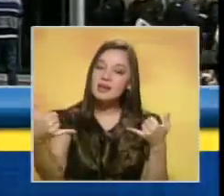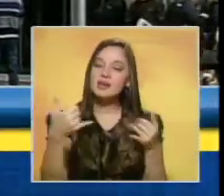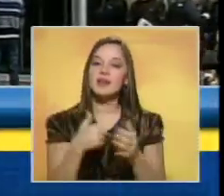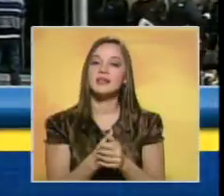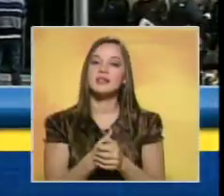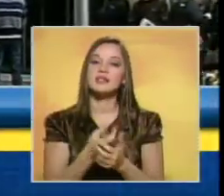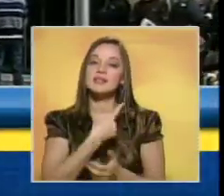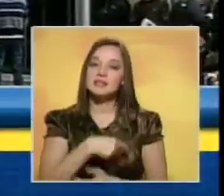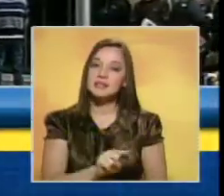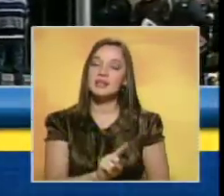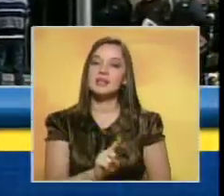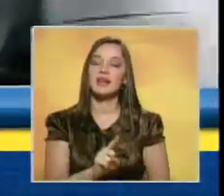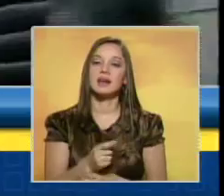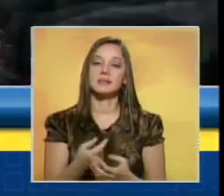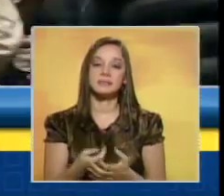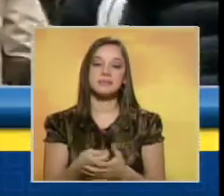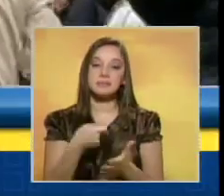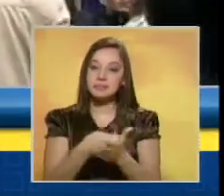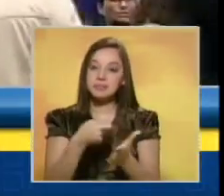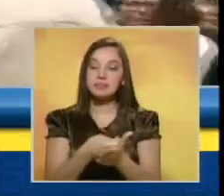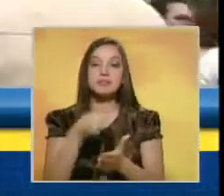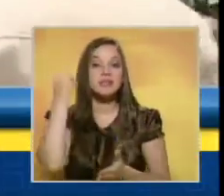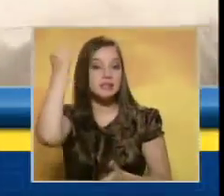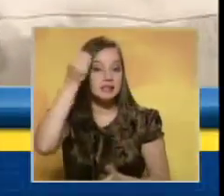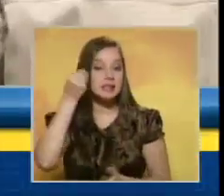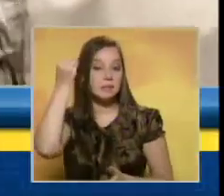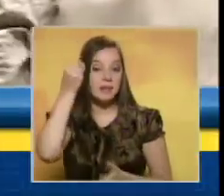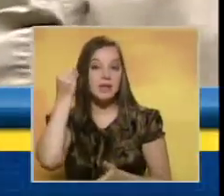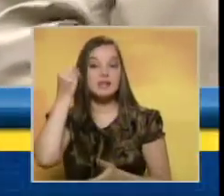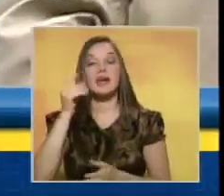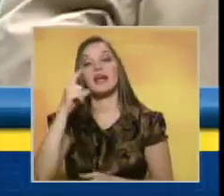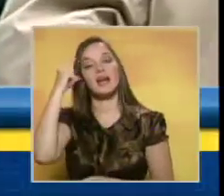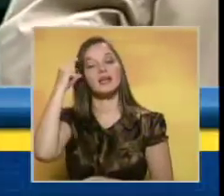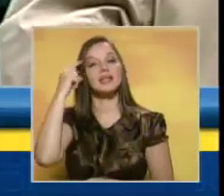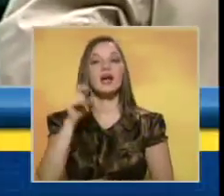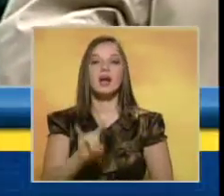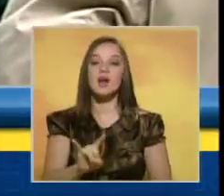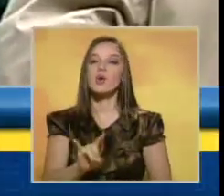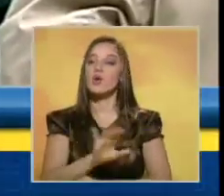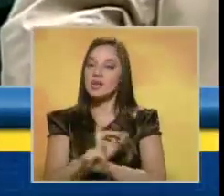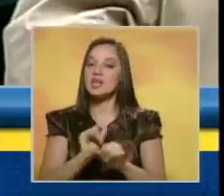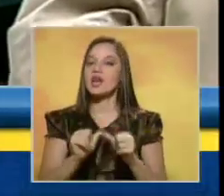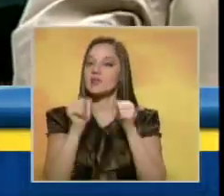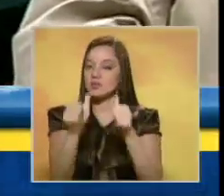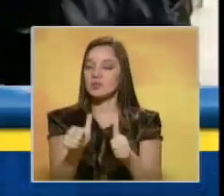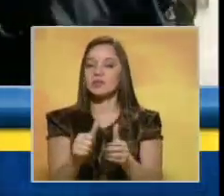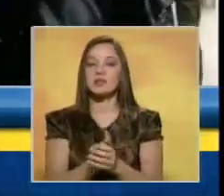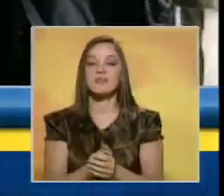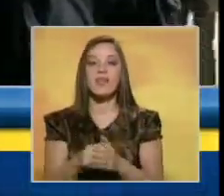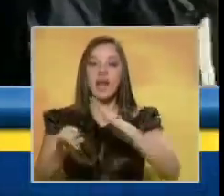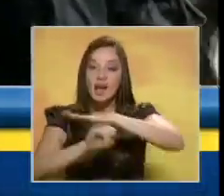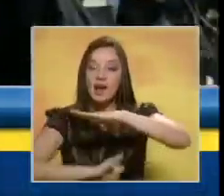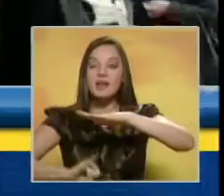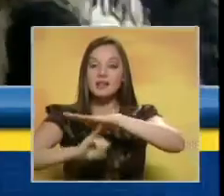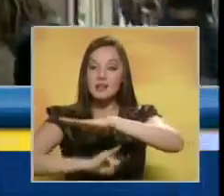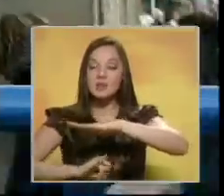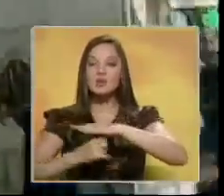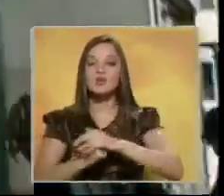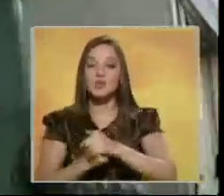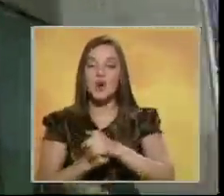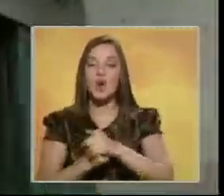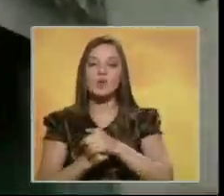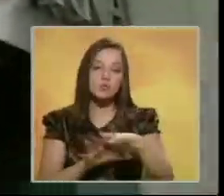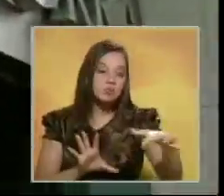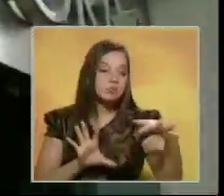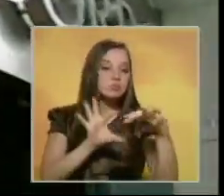tendrá costos de financiación y prevé estar operativa para el día lunes. La institución fue intervenida como parte de una investigación